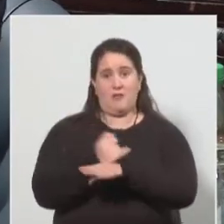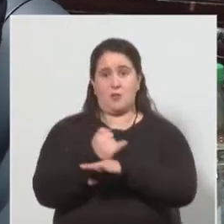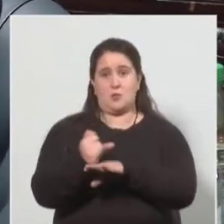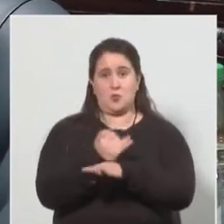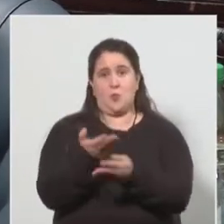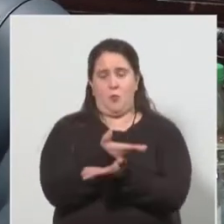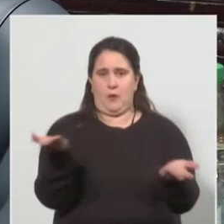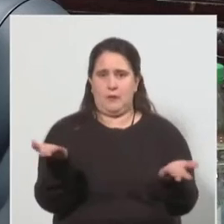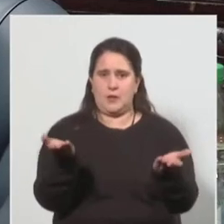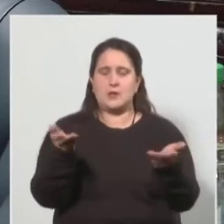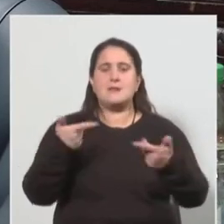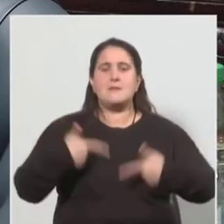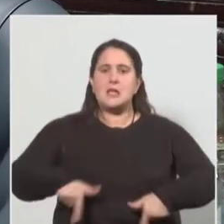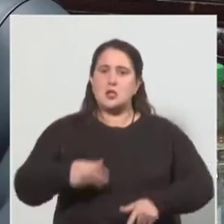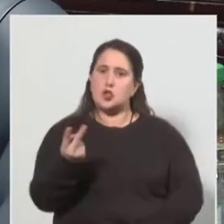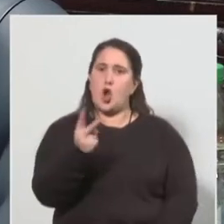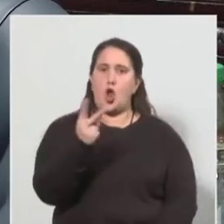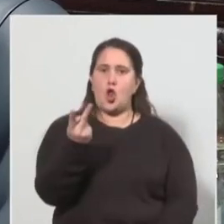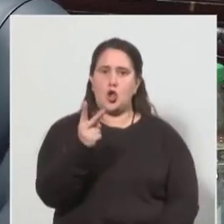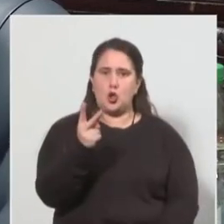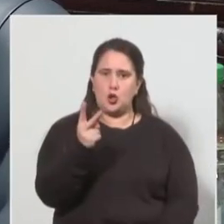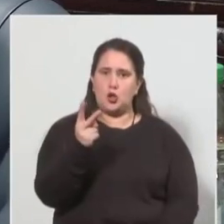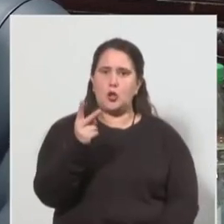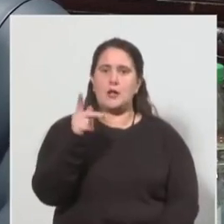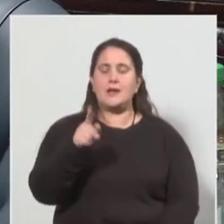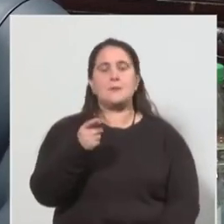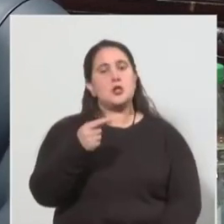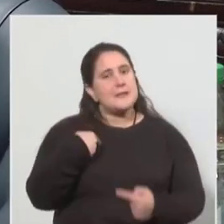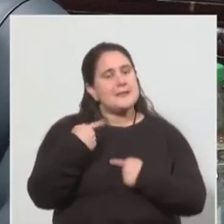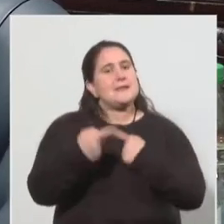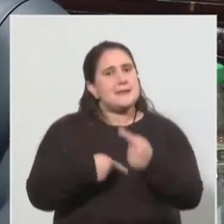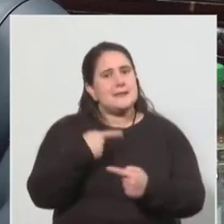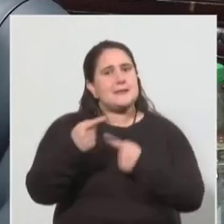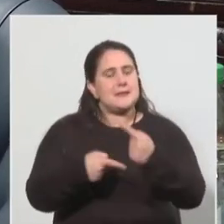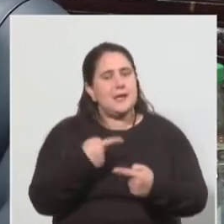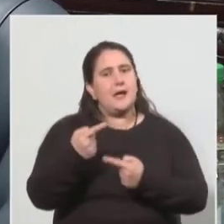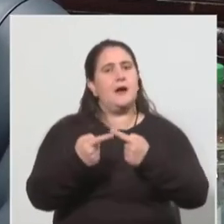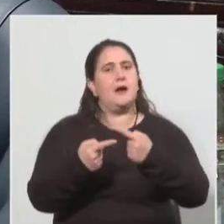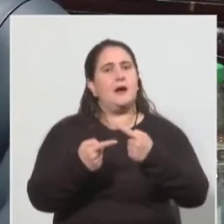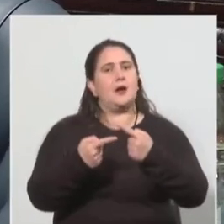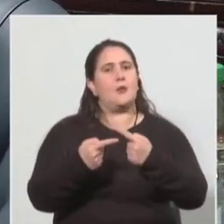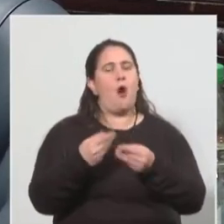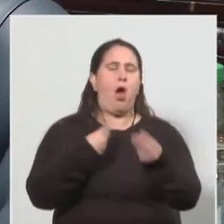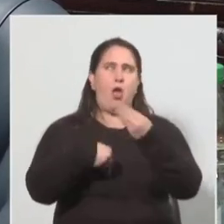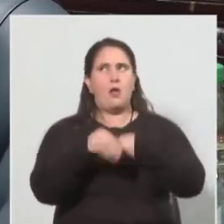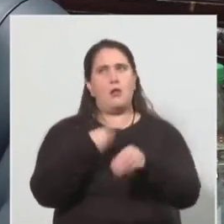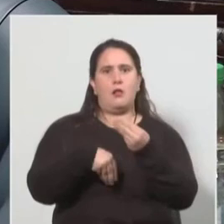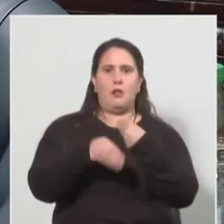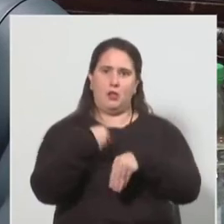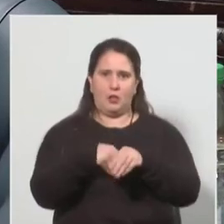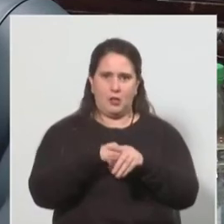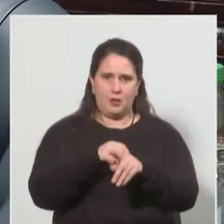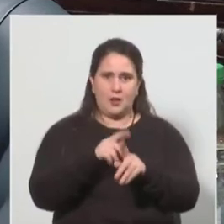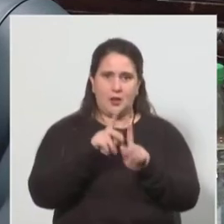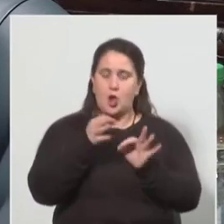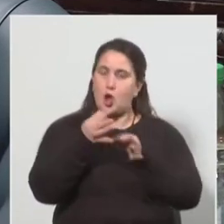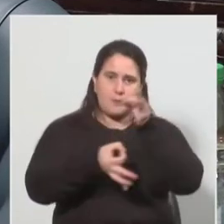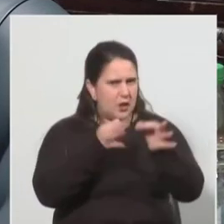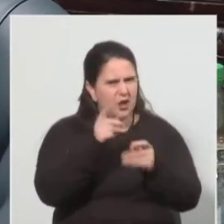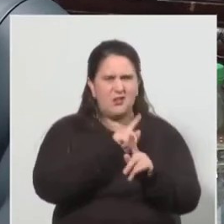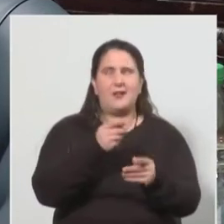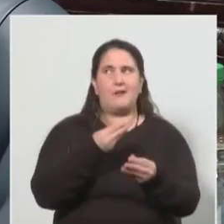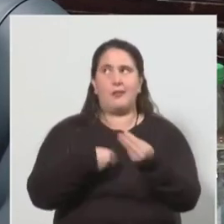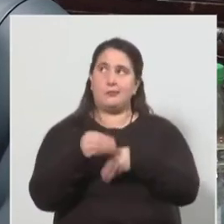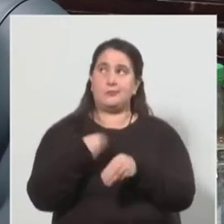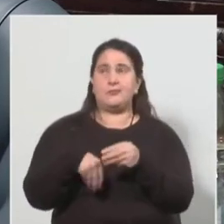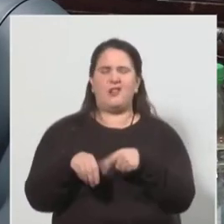Si los ministros aquí presentes, en cambio, continúan ensayando excusas, más que explicaciones,